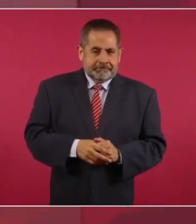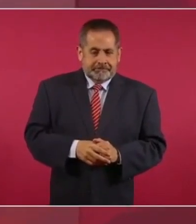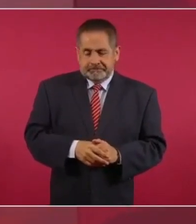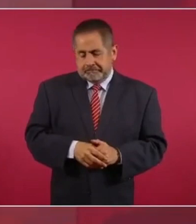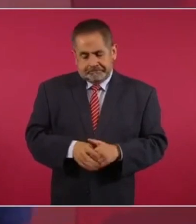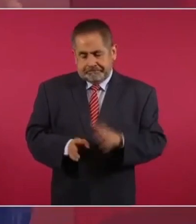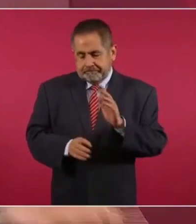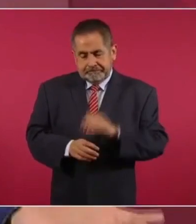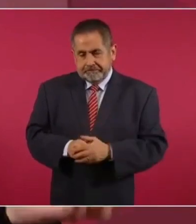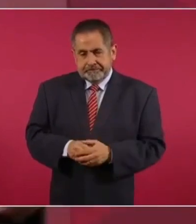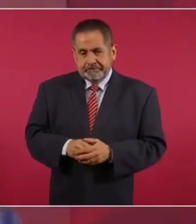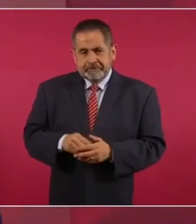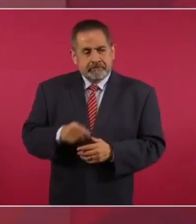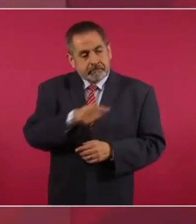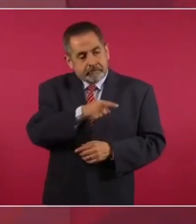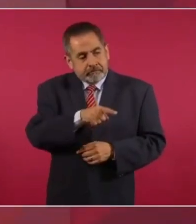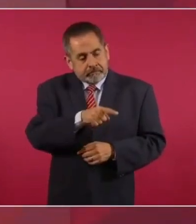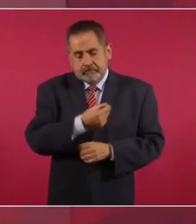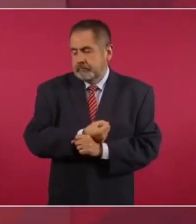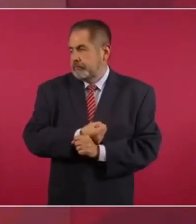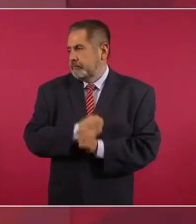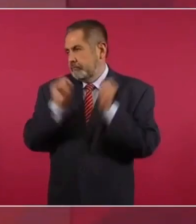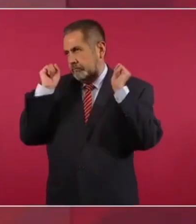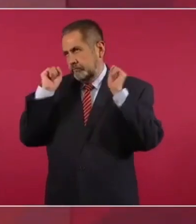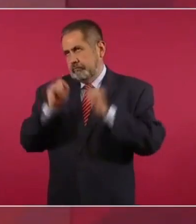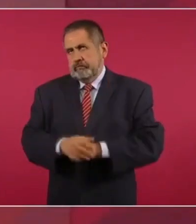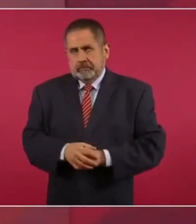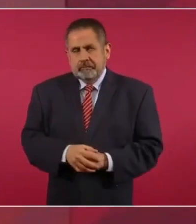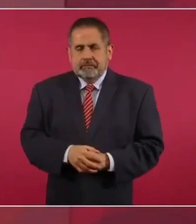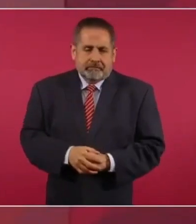pues suelen ser muy aburridas, ¿no?